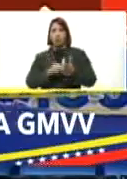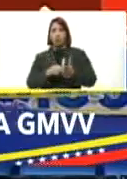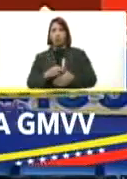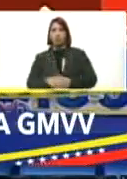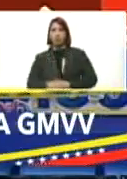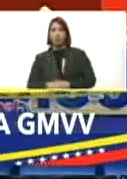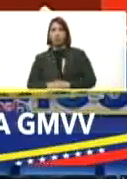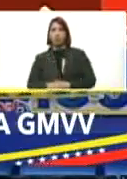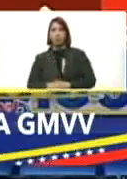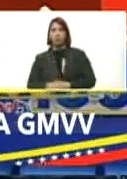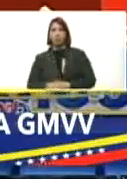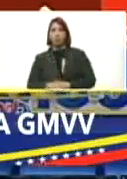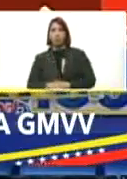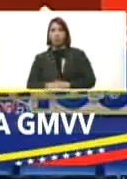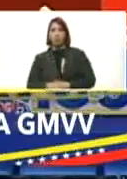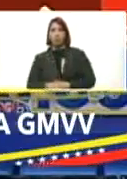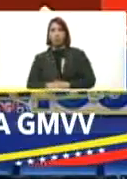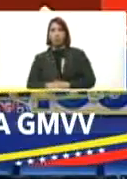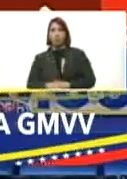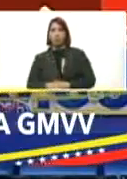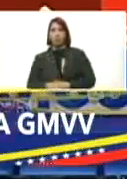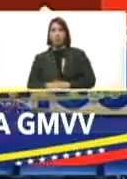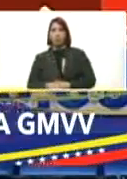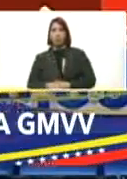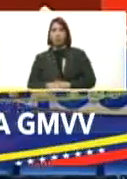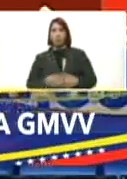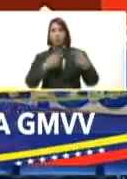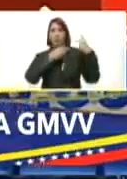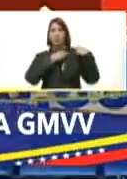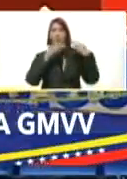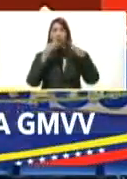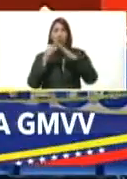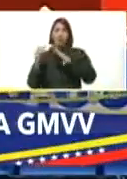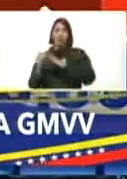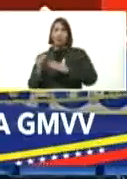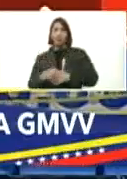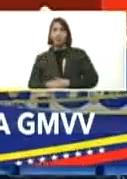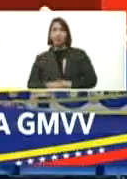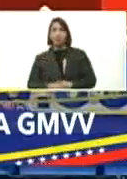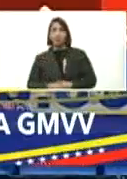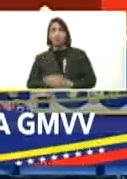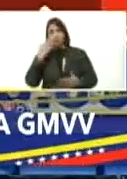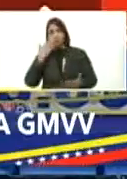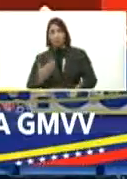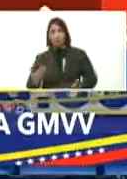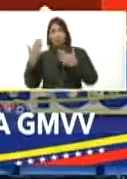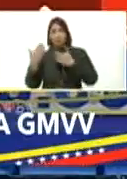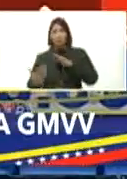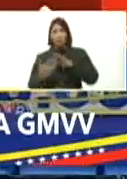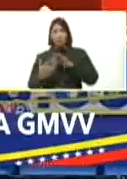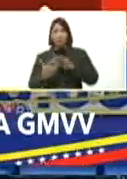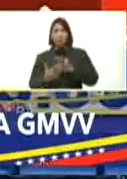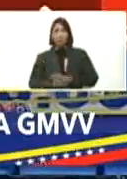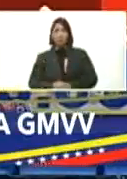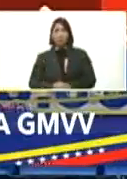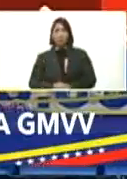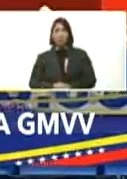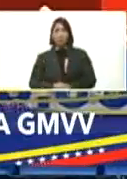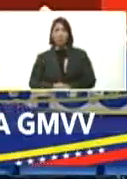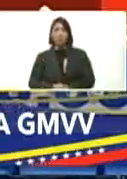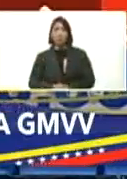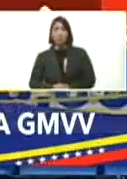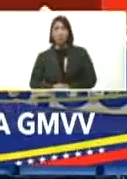Y Alisneidy Almeida, jefa de hogar. Adelante, Osmel Sousa.